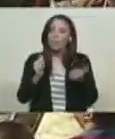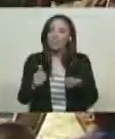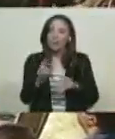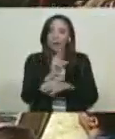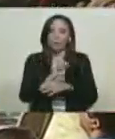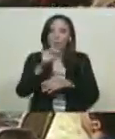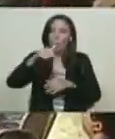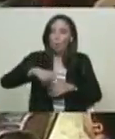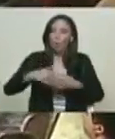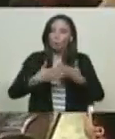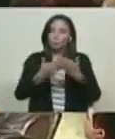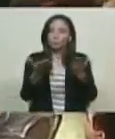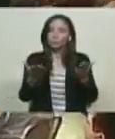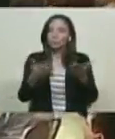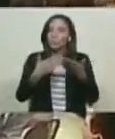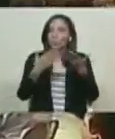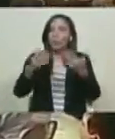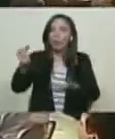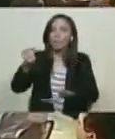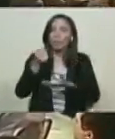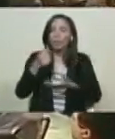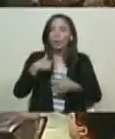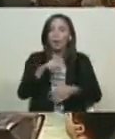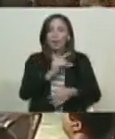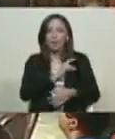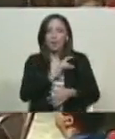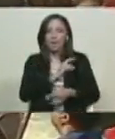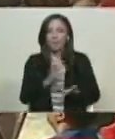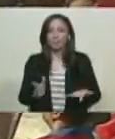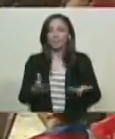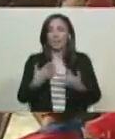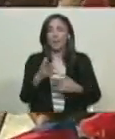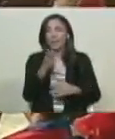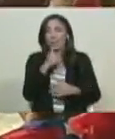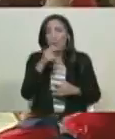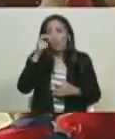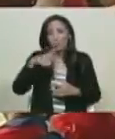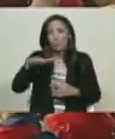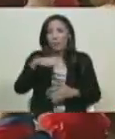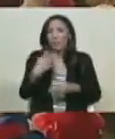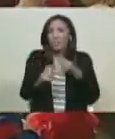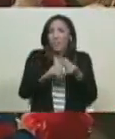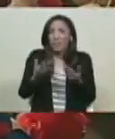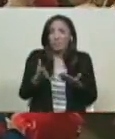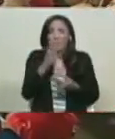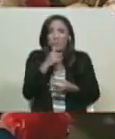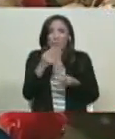desde hoy, desde ya, desde este mes de enero, que fuera de nuestro pueblo.